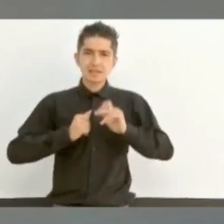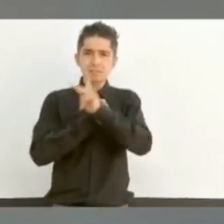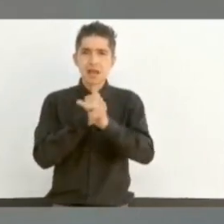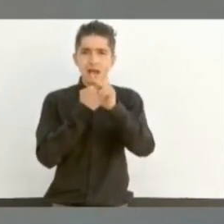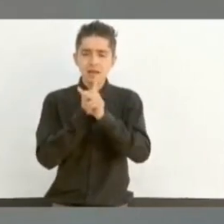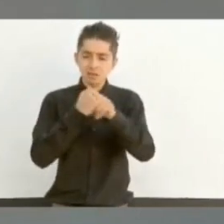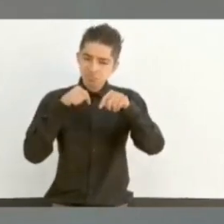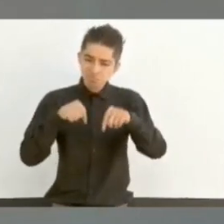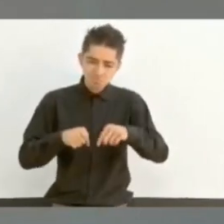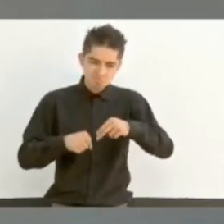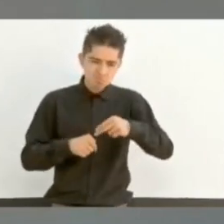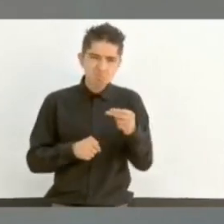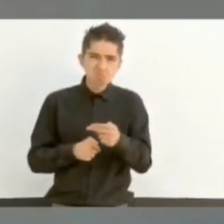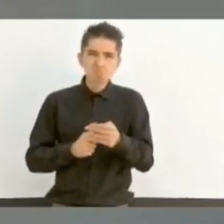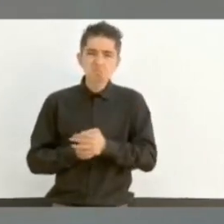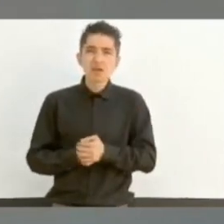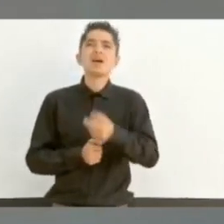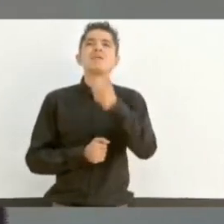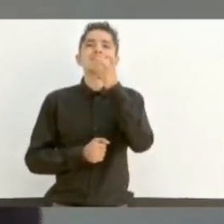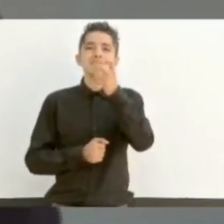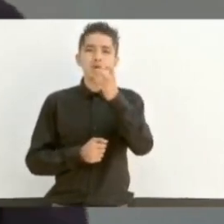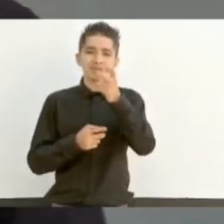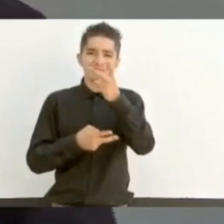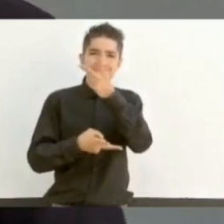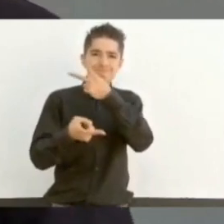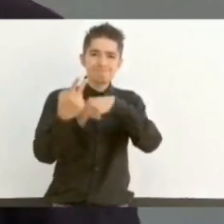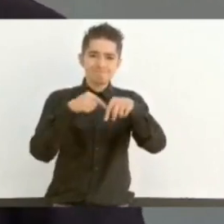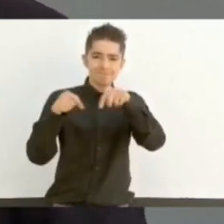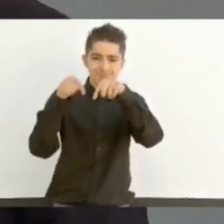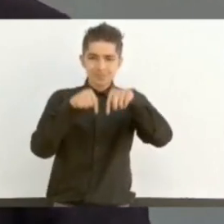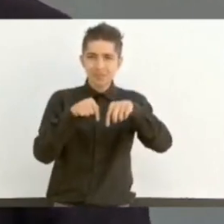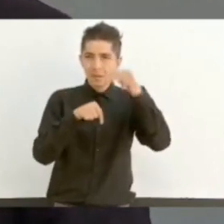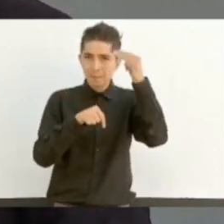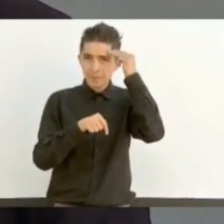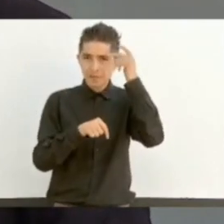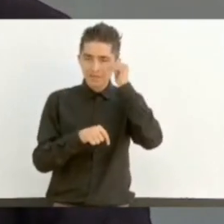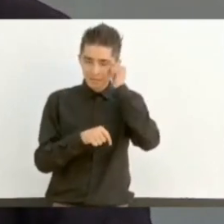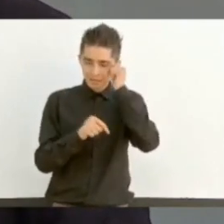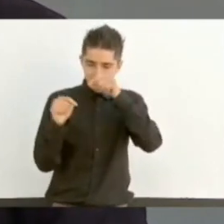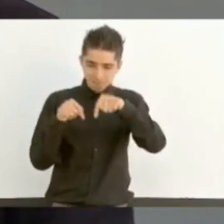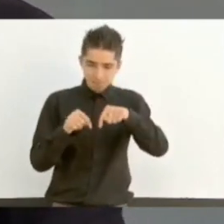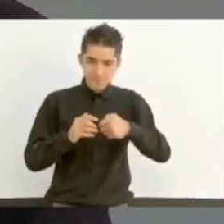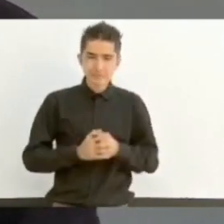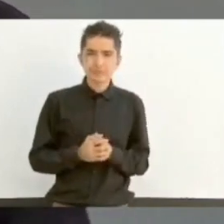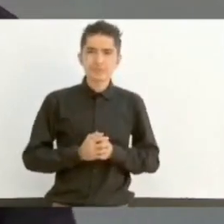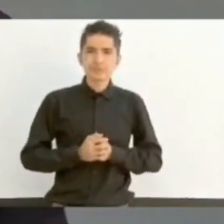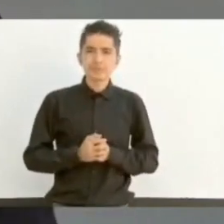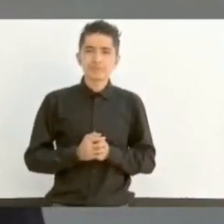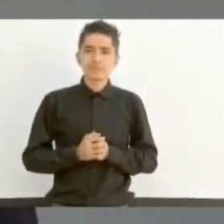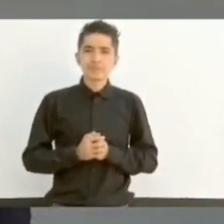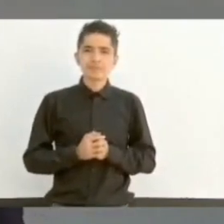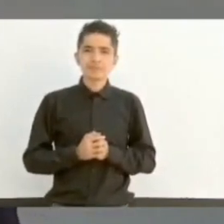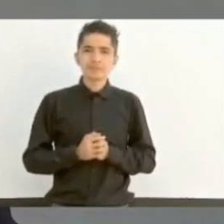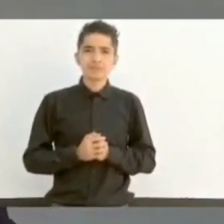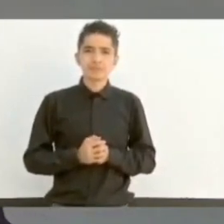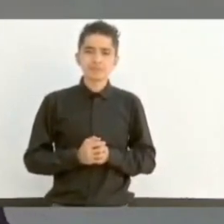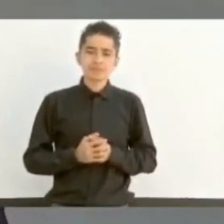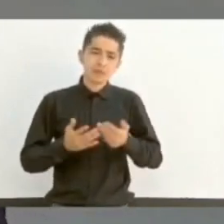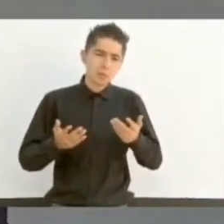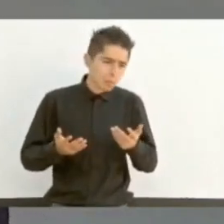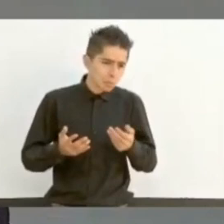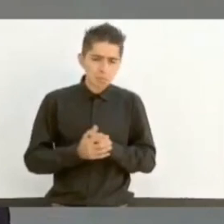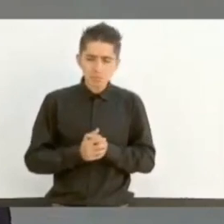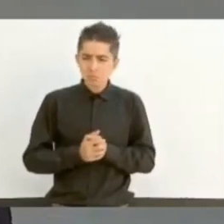que es por lo que estamos aquí en Marabatí. que no